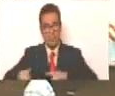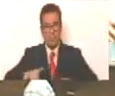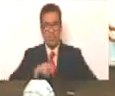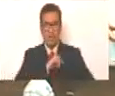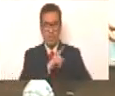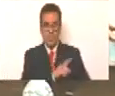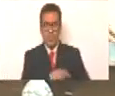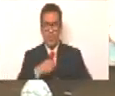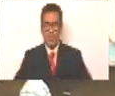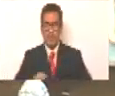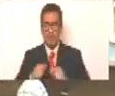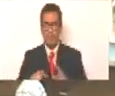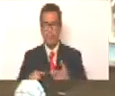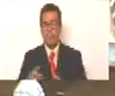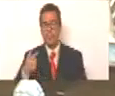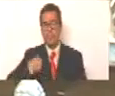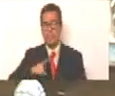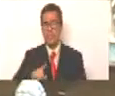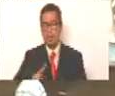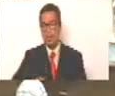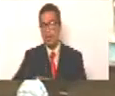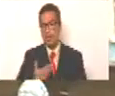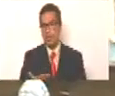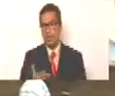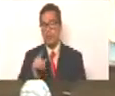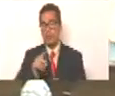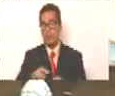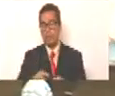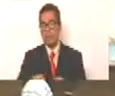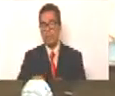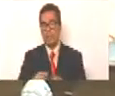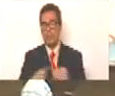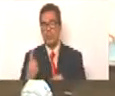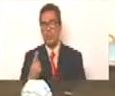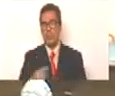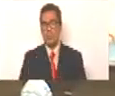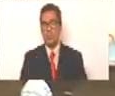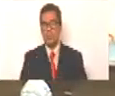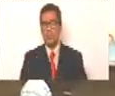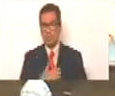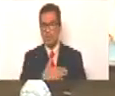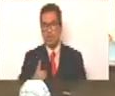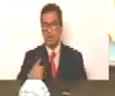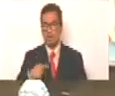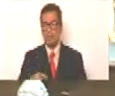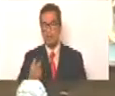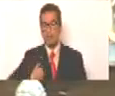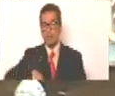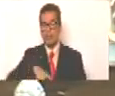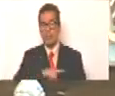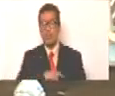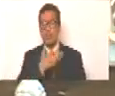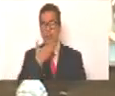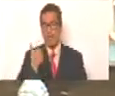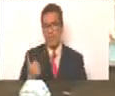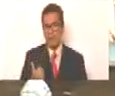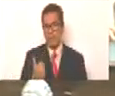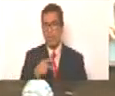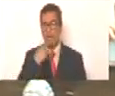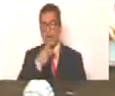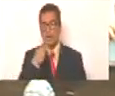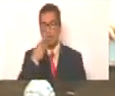autónomos, tienen el poder en su haber, solo con el hecho de querer, que nosotros mejoremos en las políticas públicas del